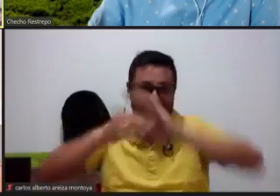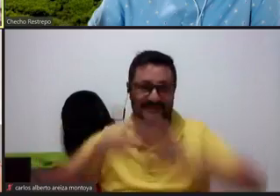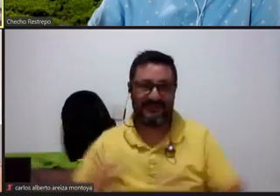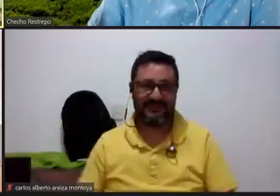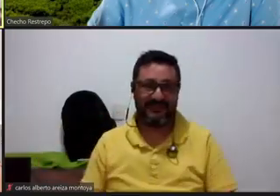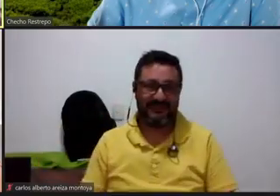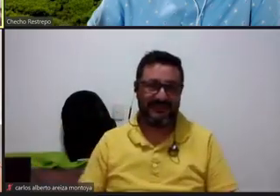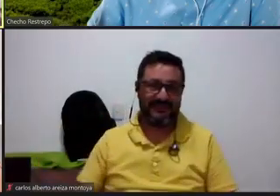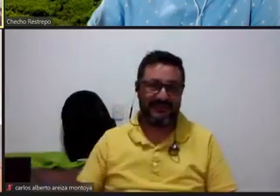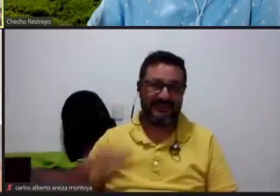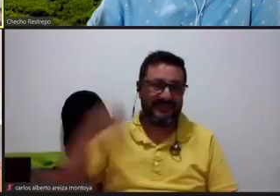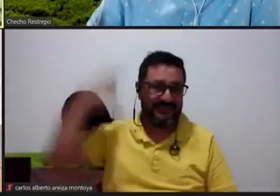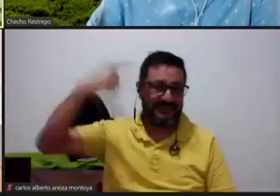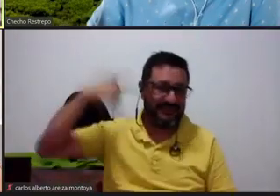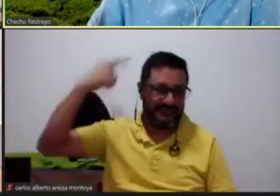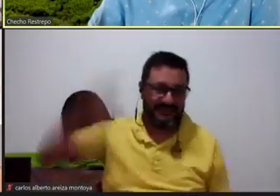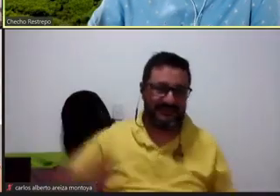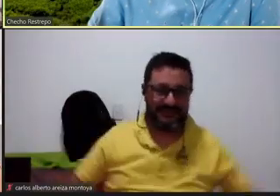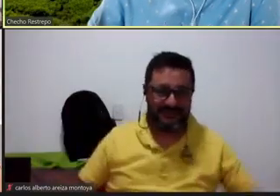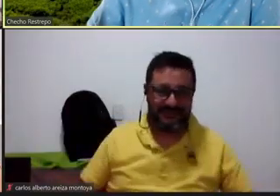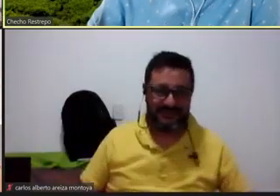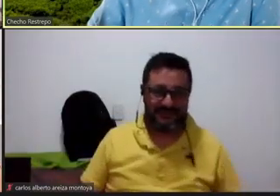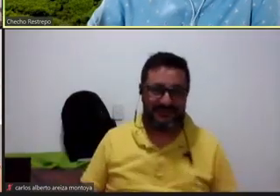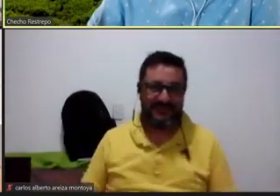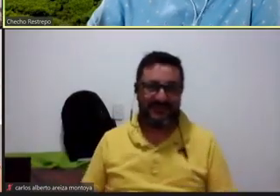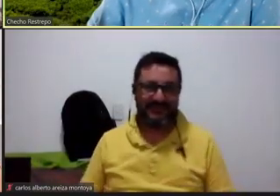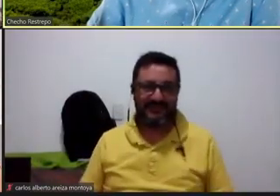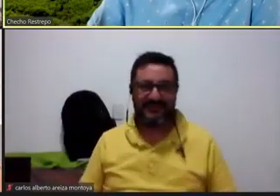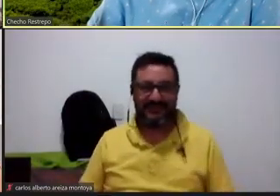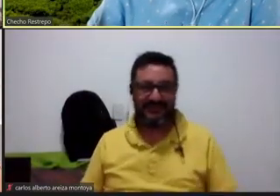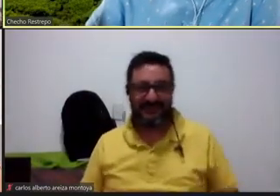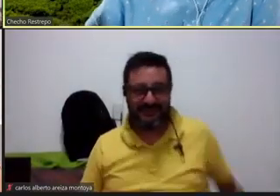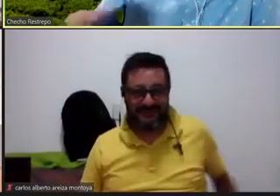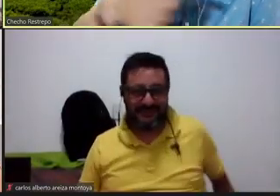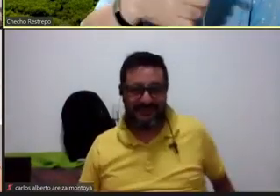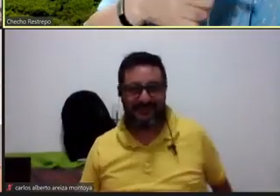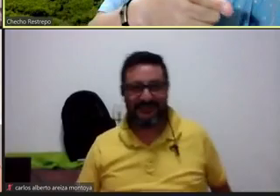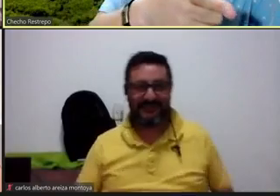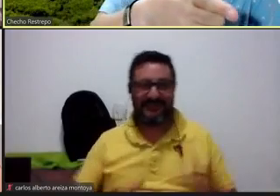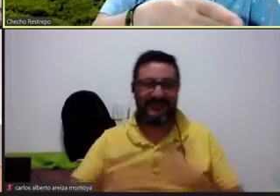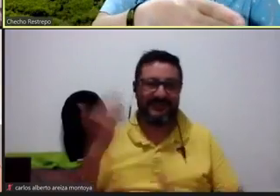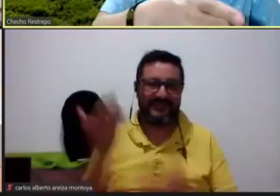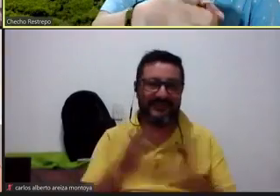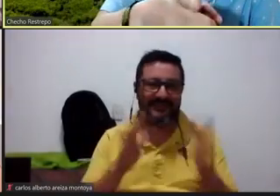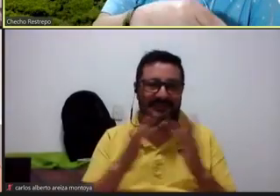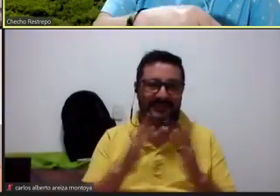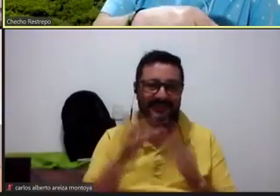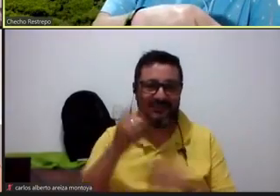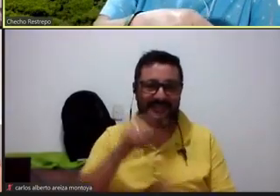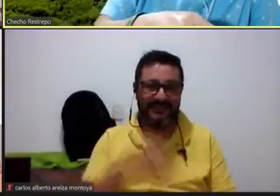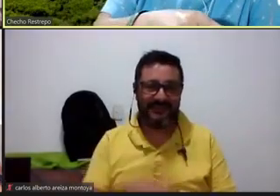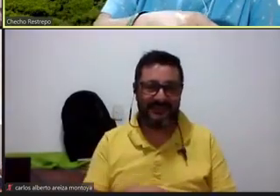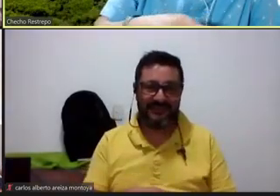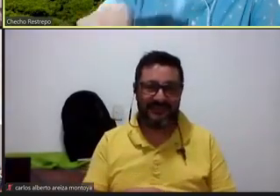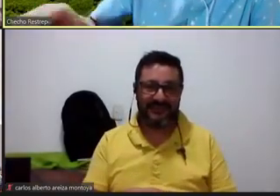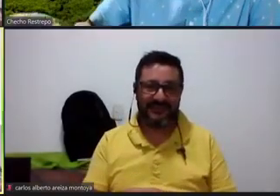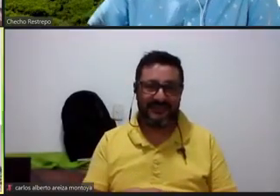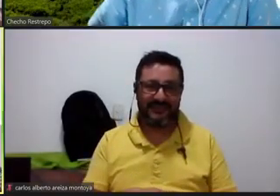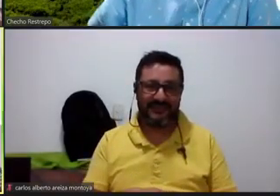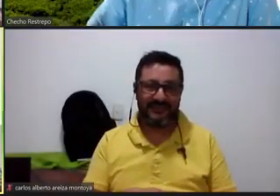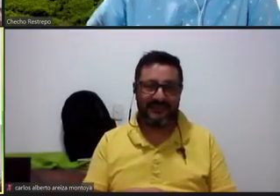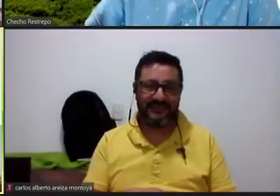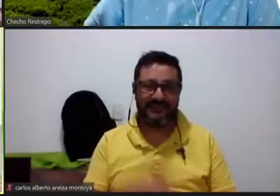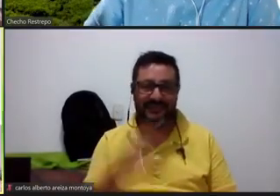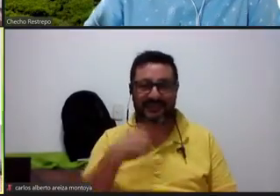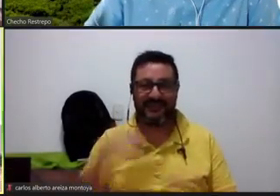Londres. Allá. Incluso en Londres, sí. Estando allá. Allá. Caro también. Allá o acá. Caro. No,